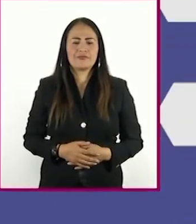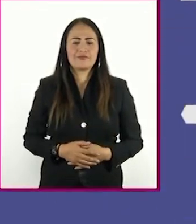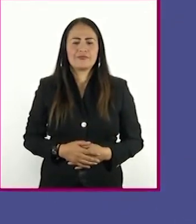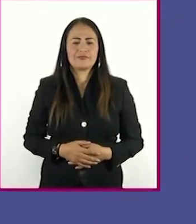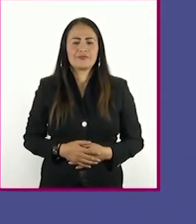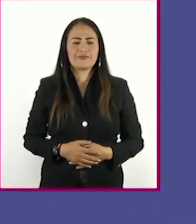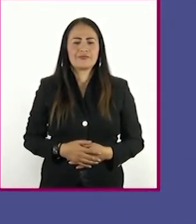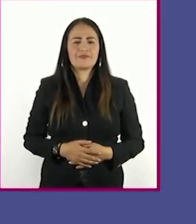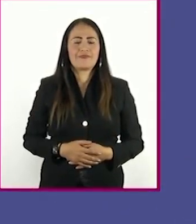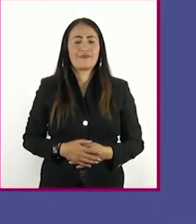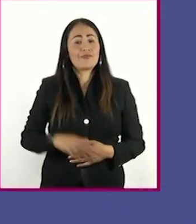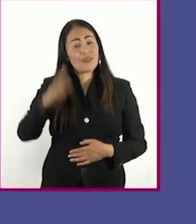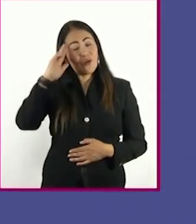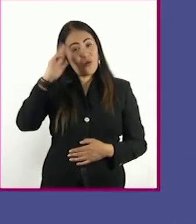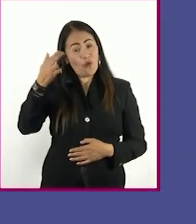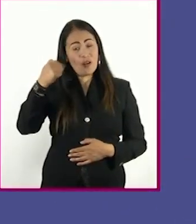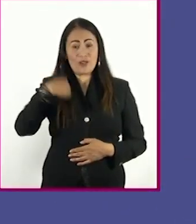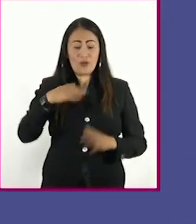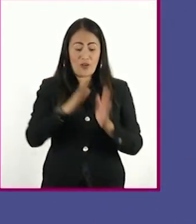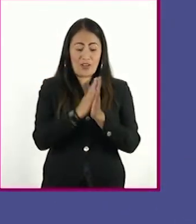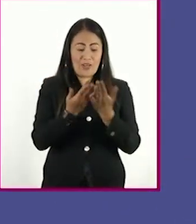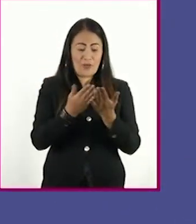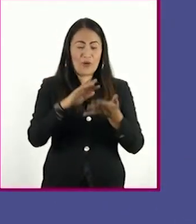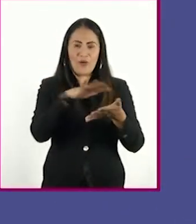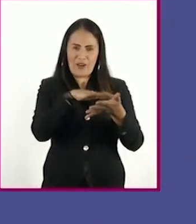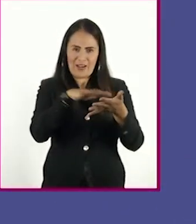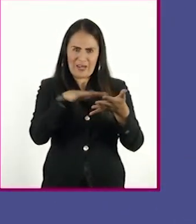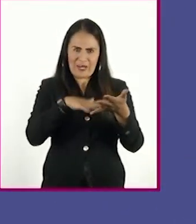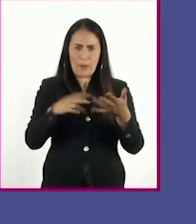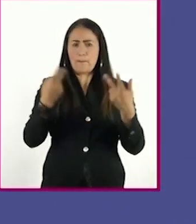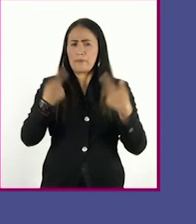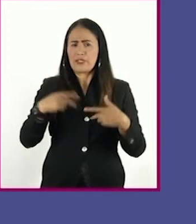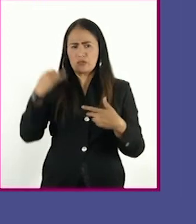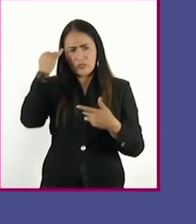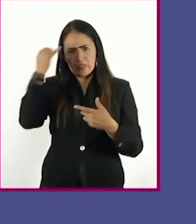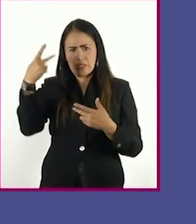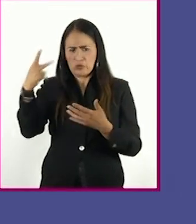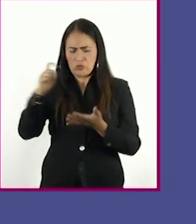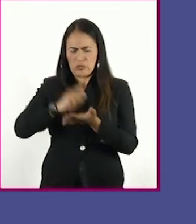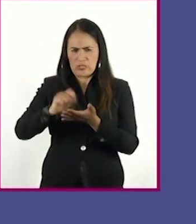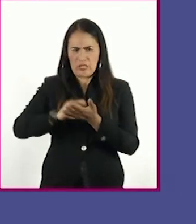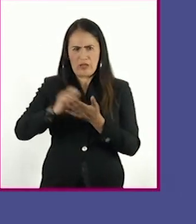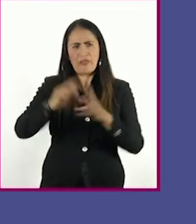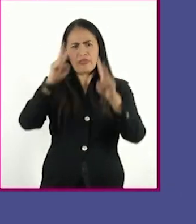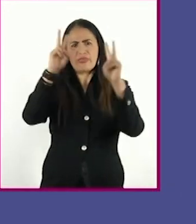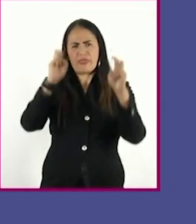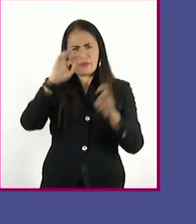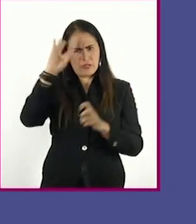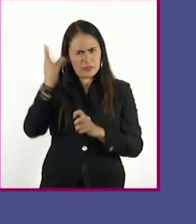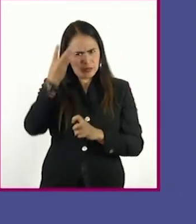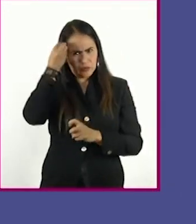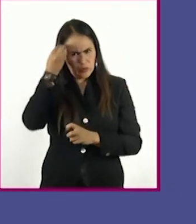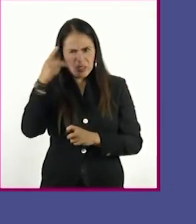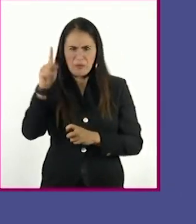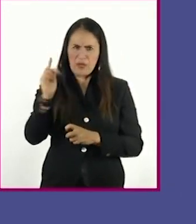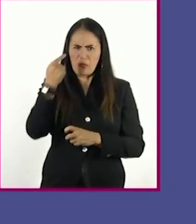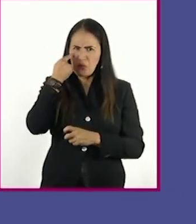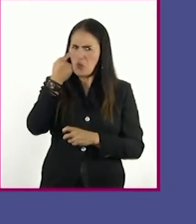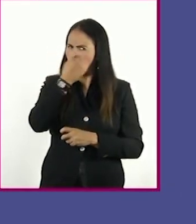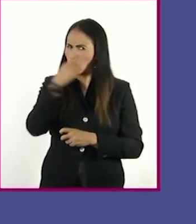Hola, estoy leyendo este libro donde el autor habla acerca del uso de la tecnología, pero no identifico claramente su